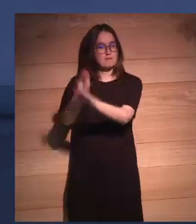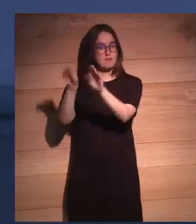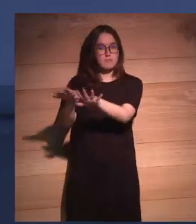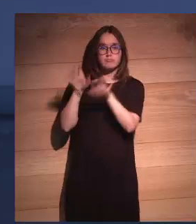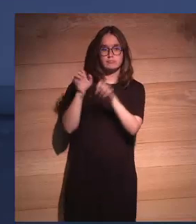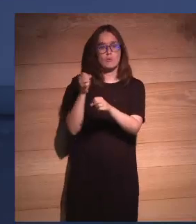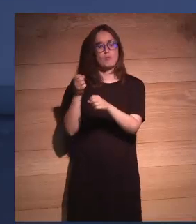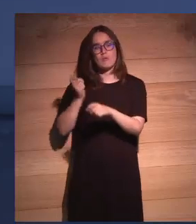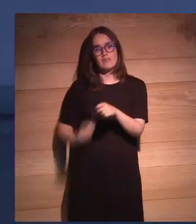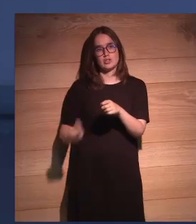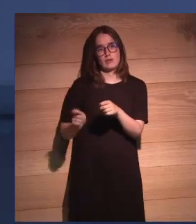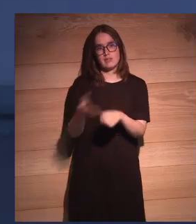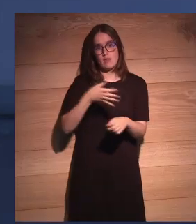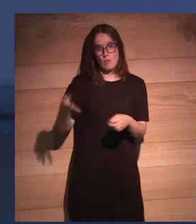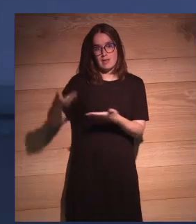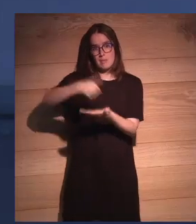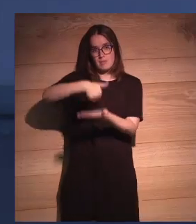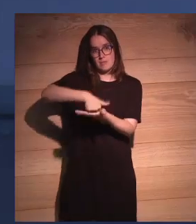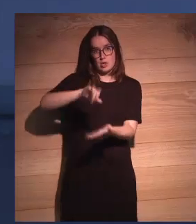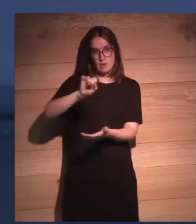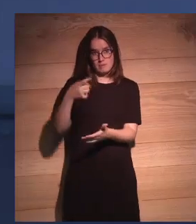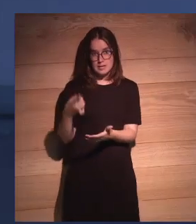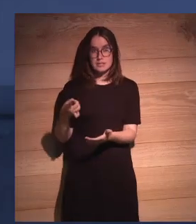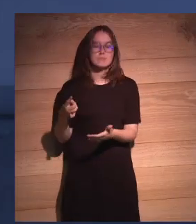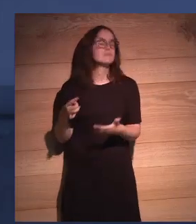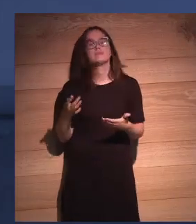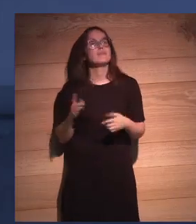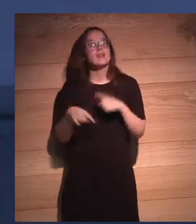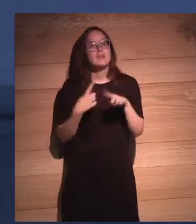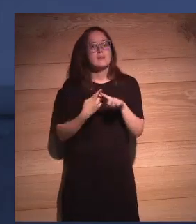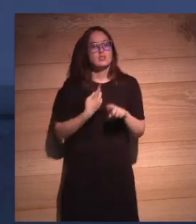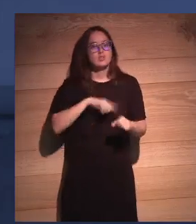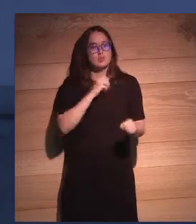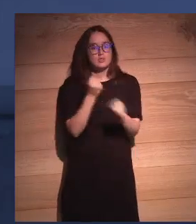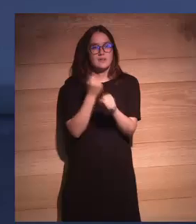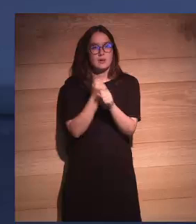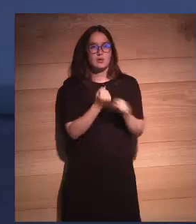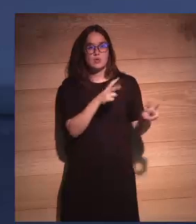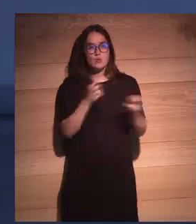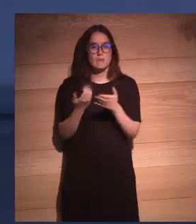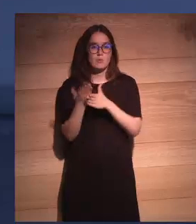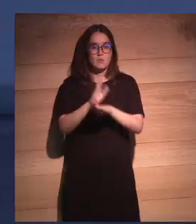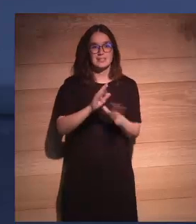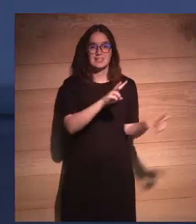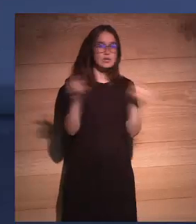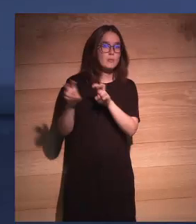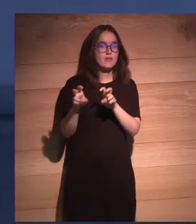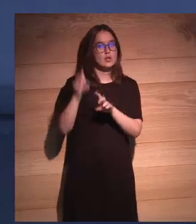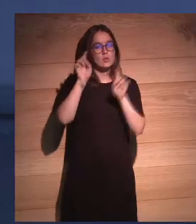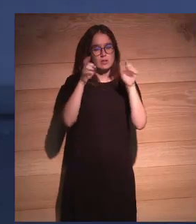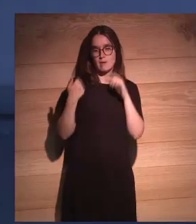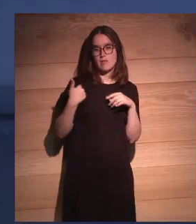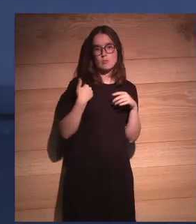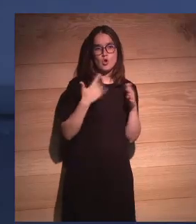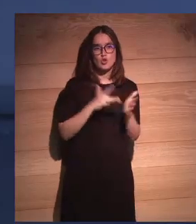las profesiones adecuadas que están más demandadas. Por otro lado, también trabajamos en nuevas propuestas de innovación educativa. Hace poco